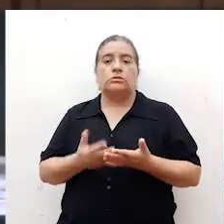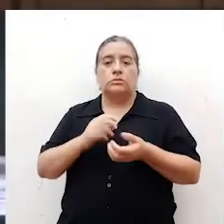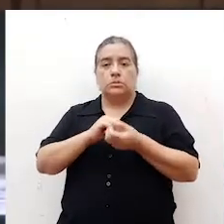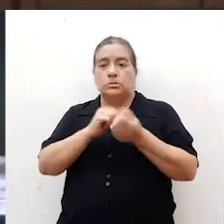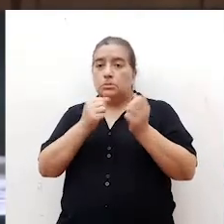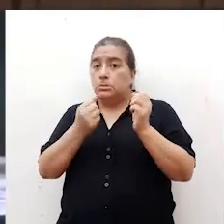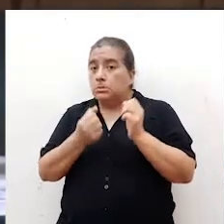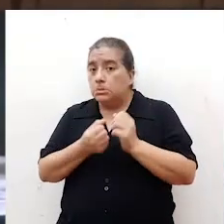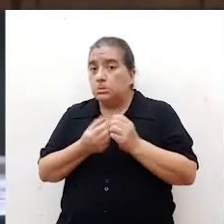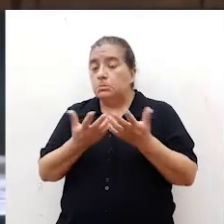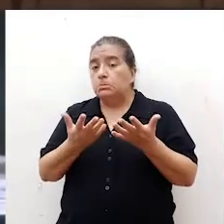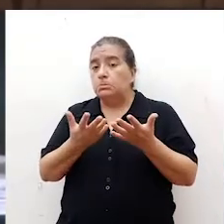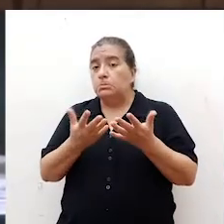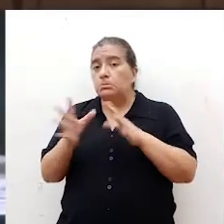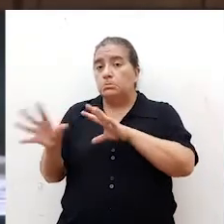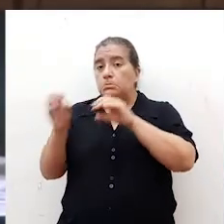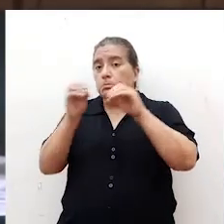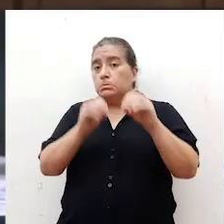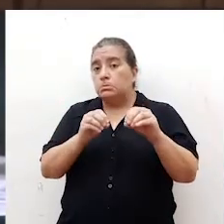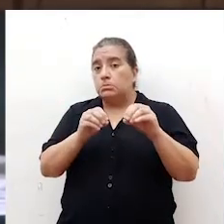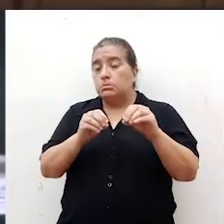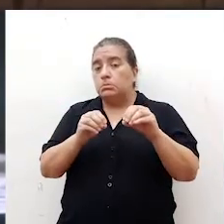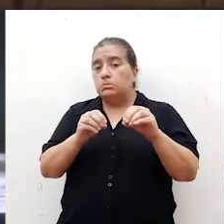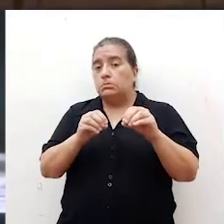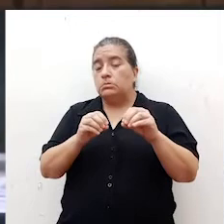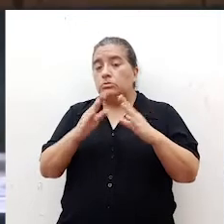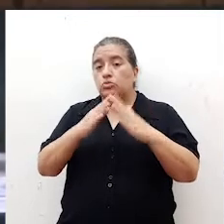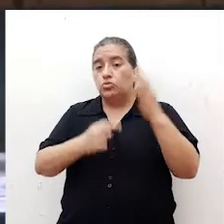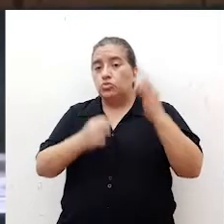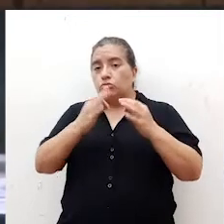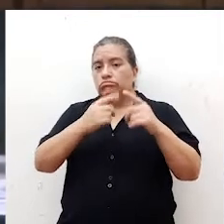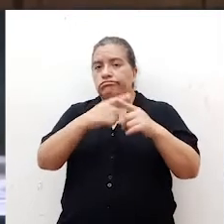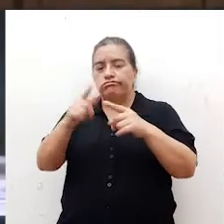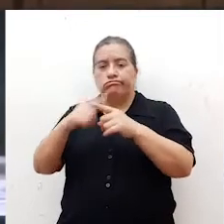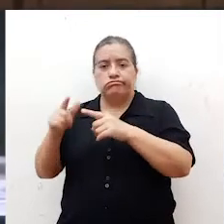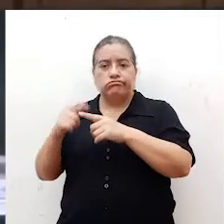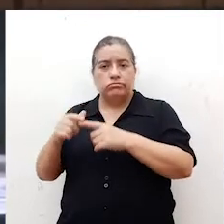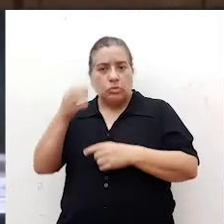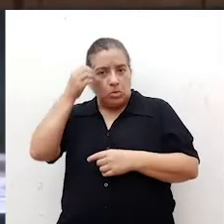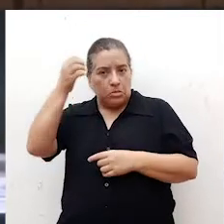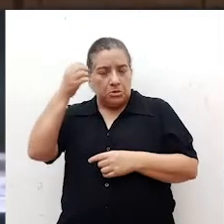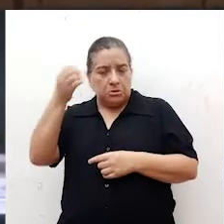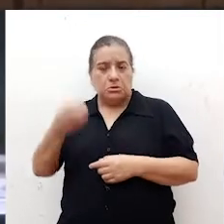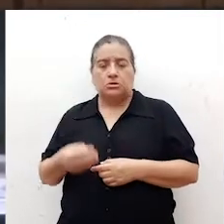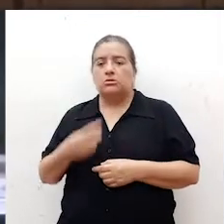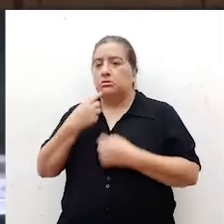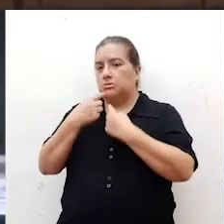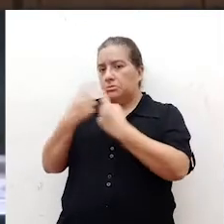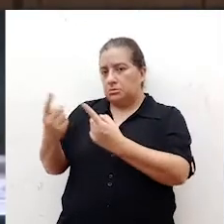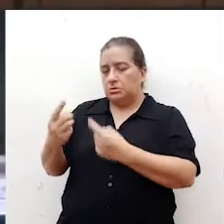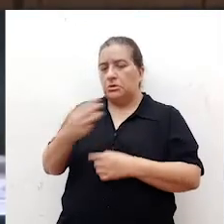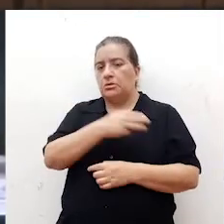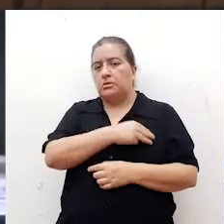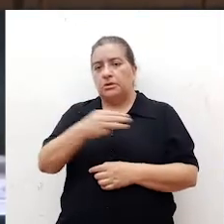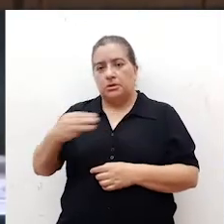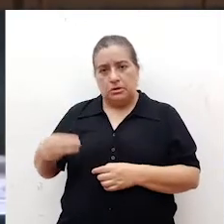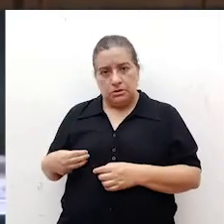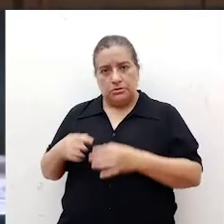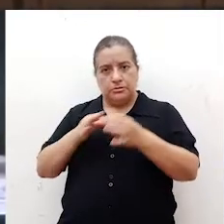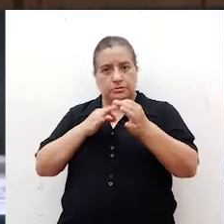todas las actas del Consejo de Ministros. En primer lugar porque tienen que ser públicas, más en un contexto como